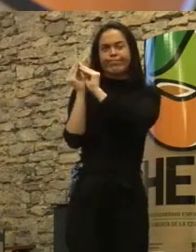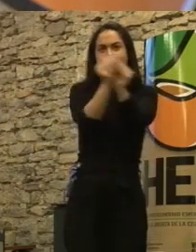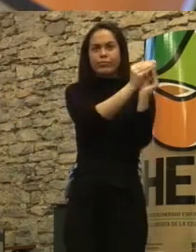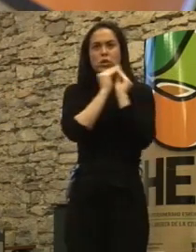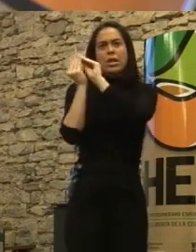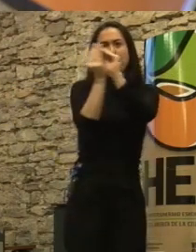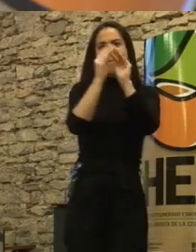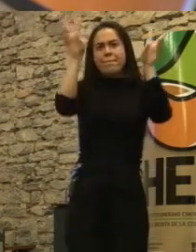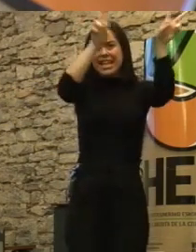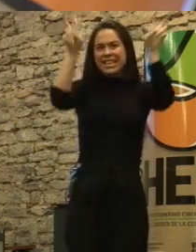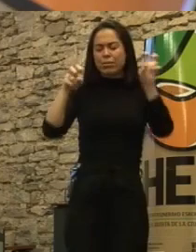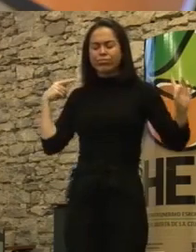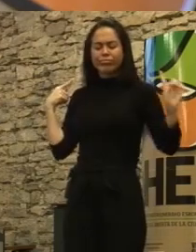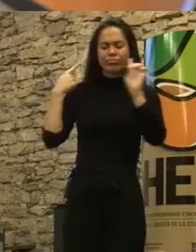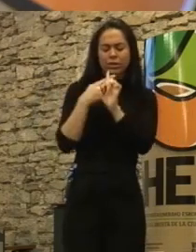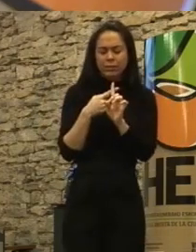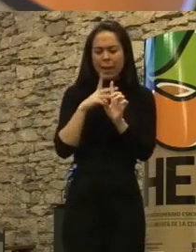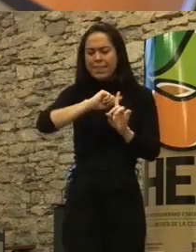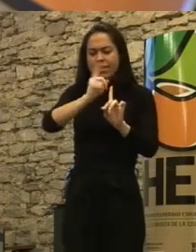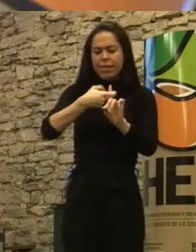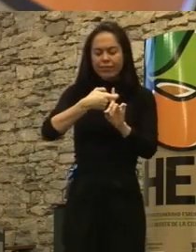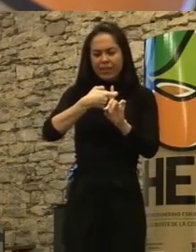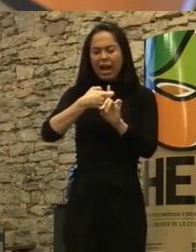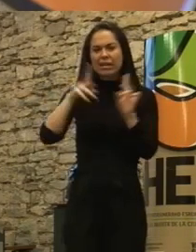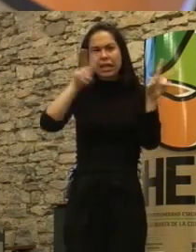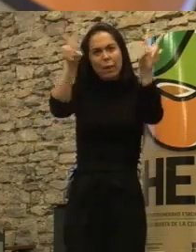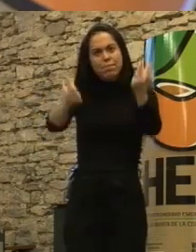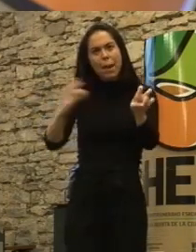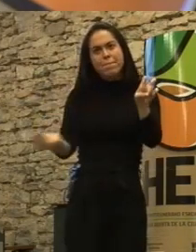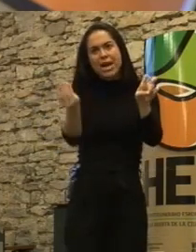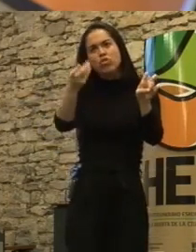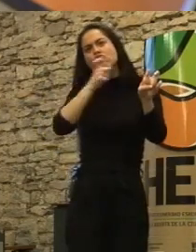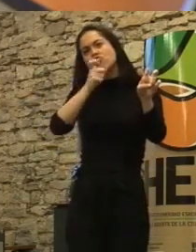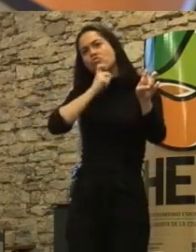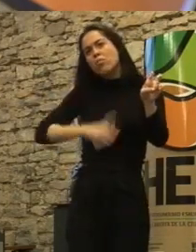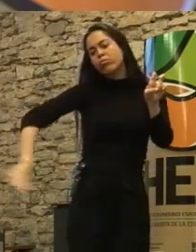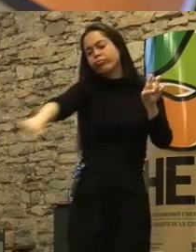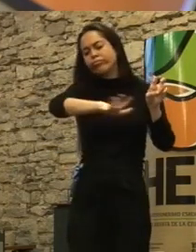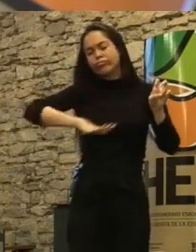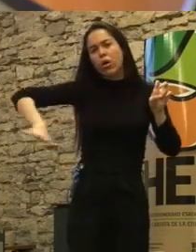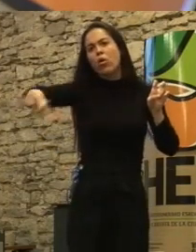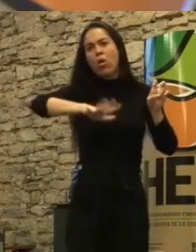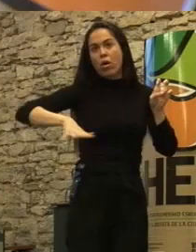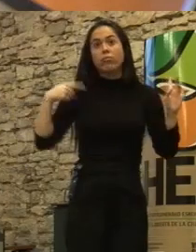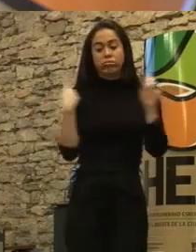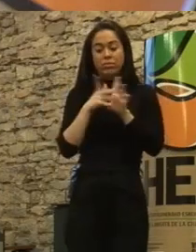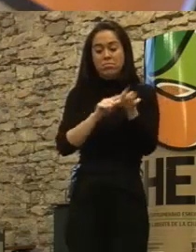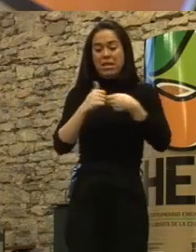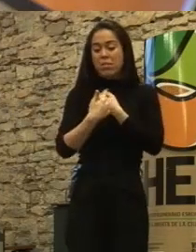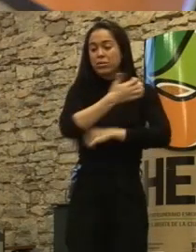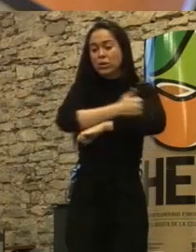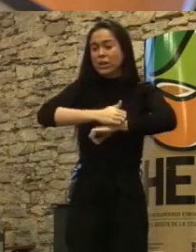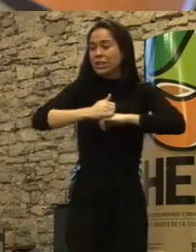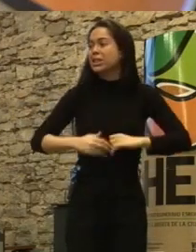que nos ayude a identificar oportunidades de mejora en las políticas públicas locales de participación ciudadana. Estamos en un momento en el